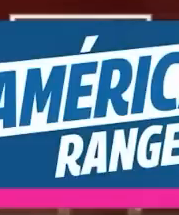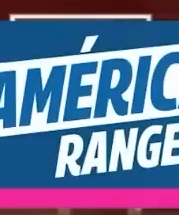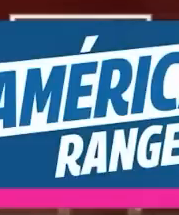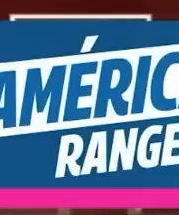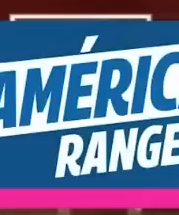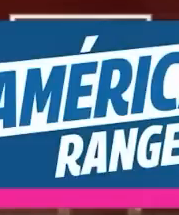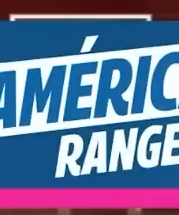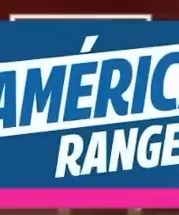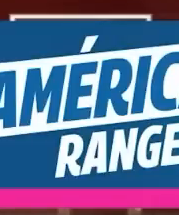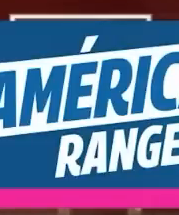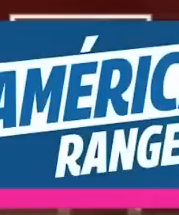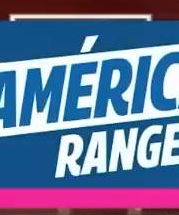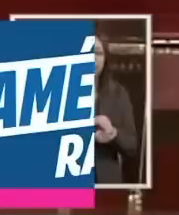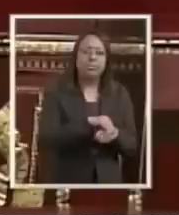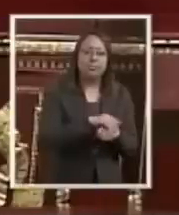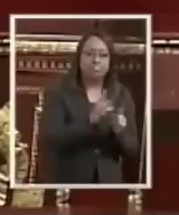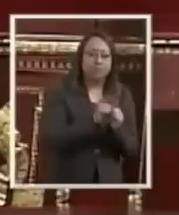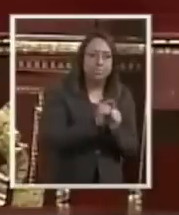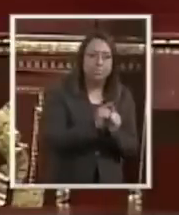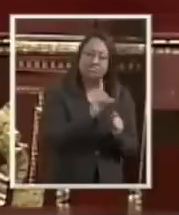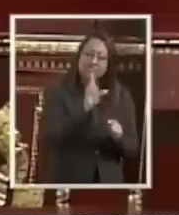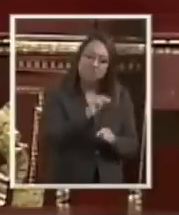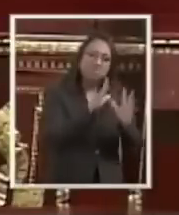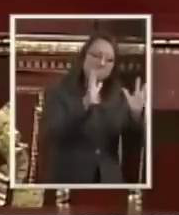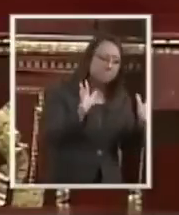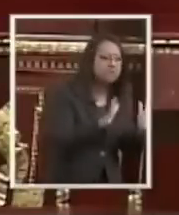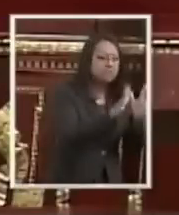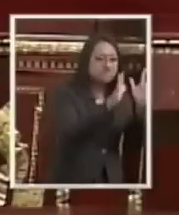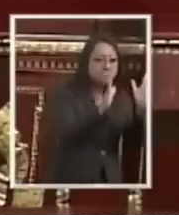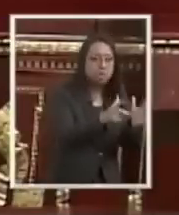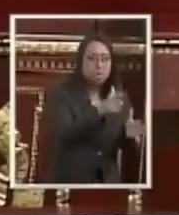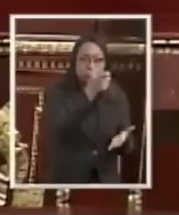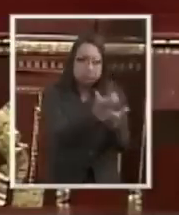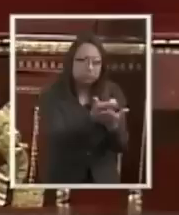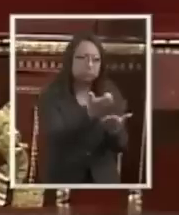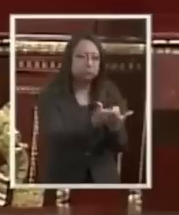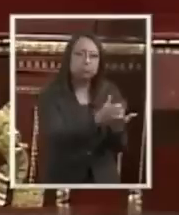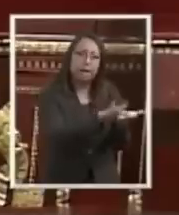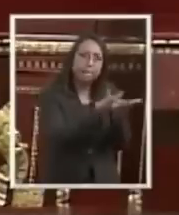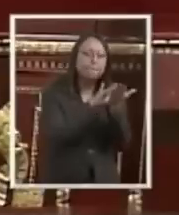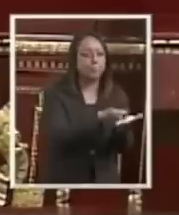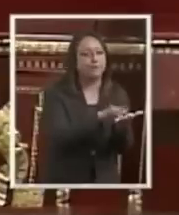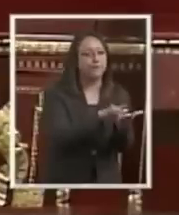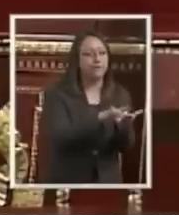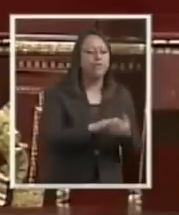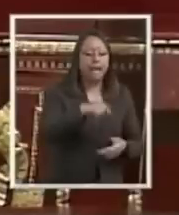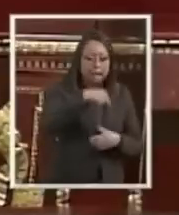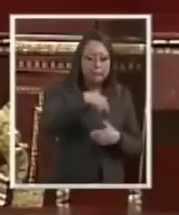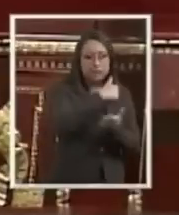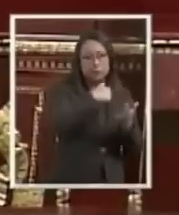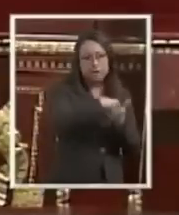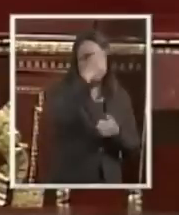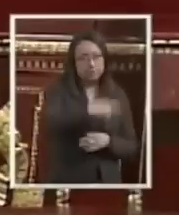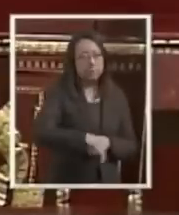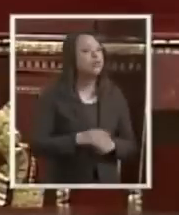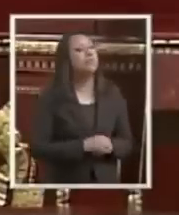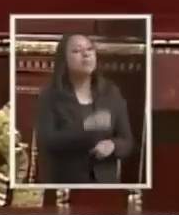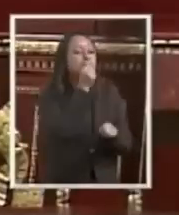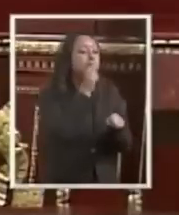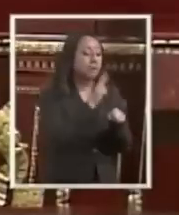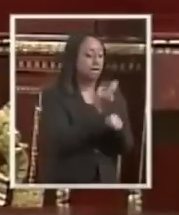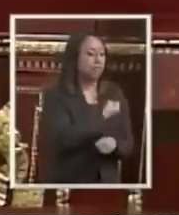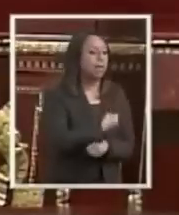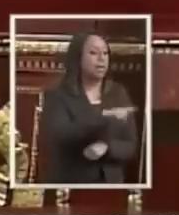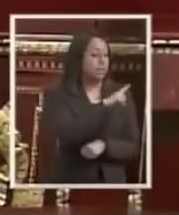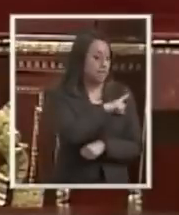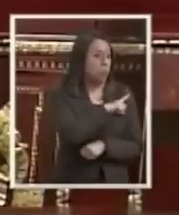lo alienta y lo financia. Por ejemplo, aquí en la ciudad, de acuerdo con datos de la propia Secretaría de